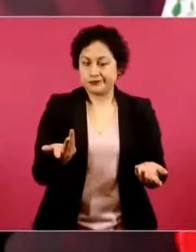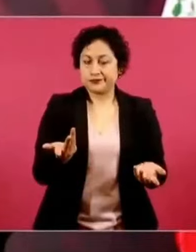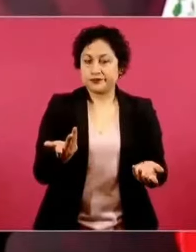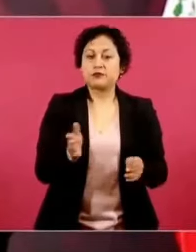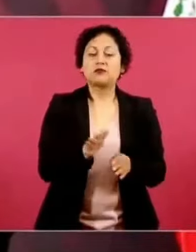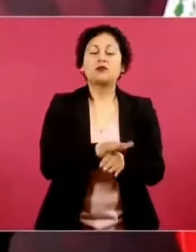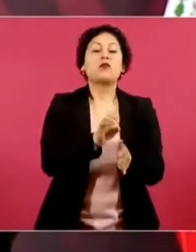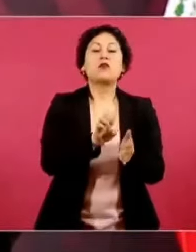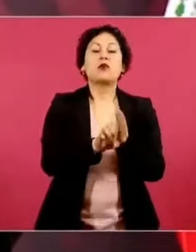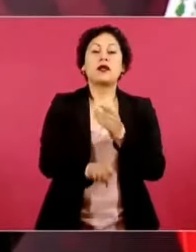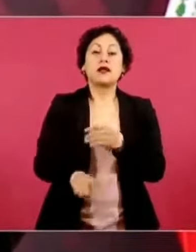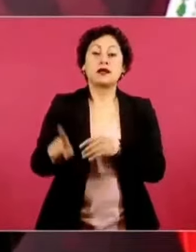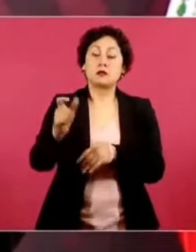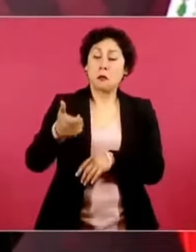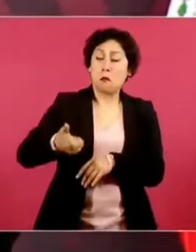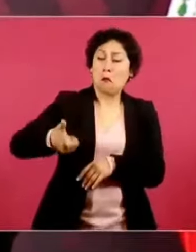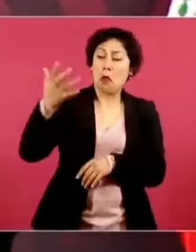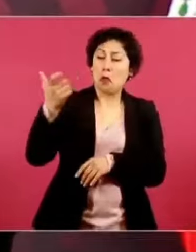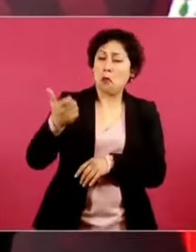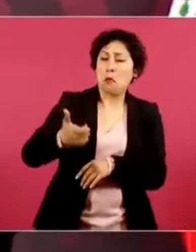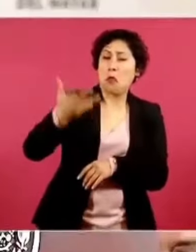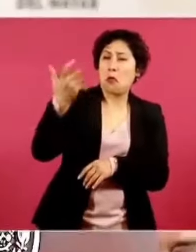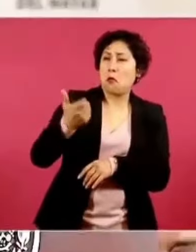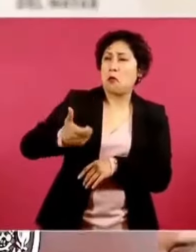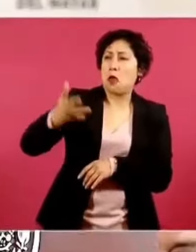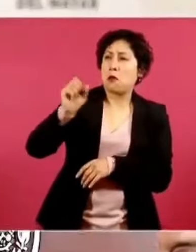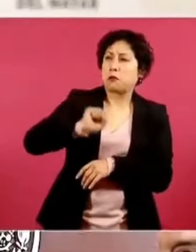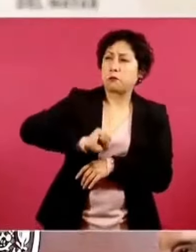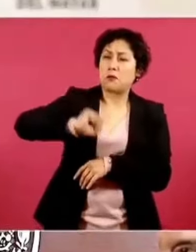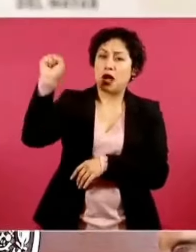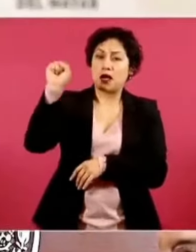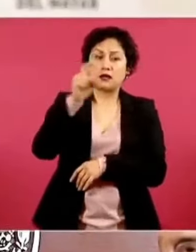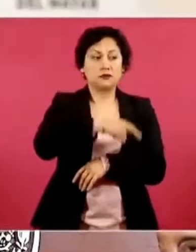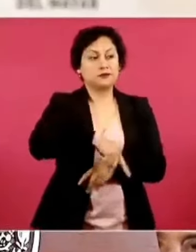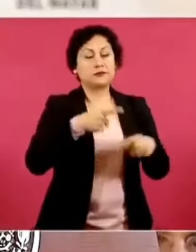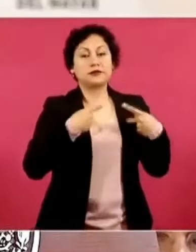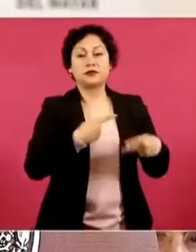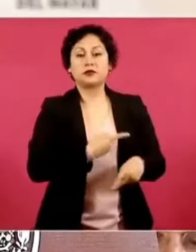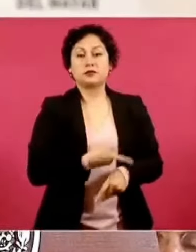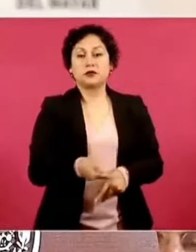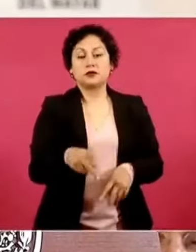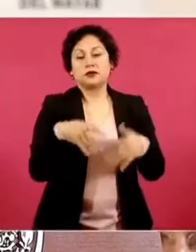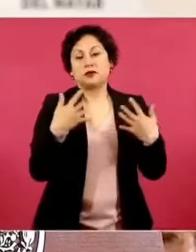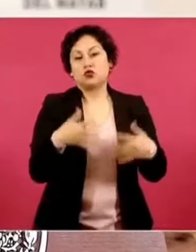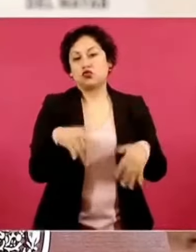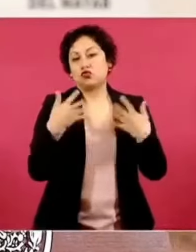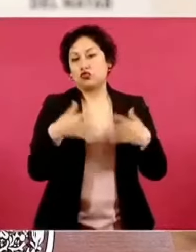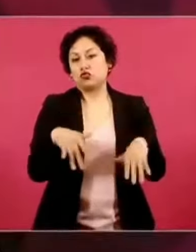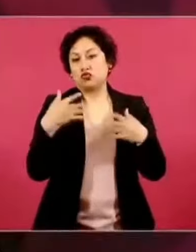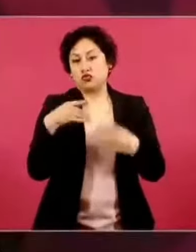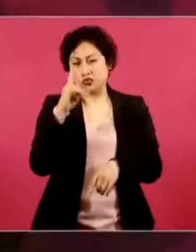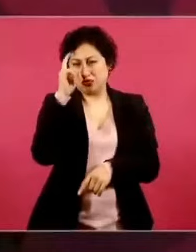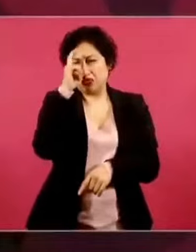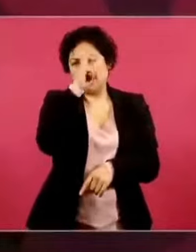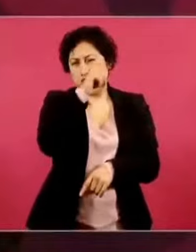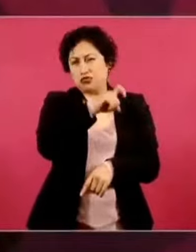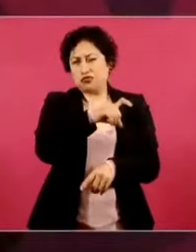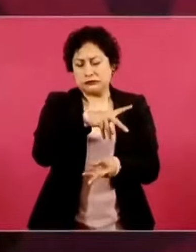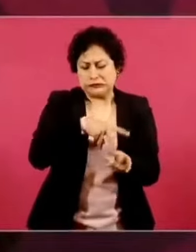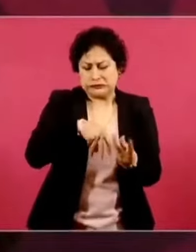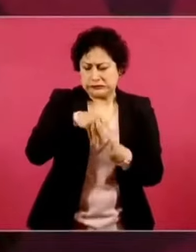más perjudicados son los más pobres entonces por eso eh Les